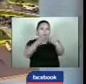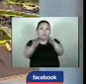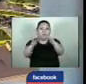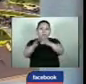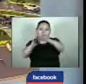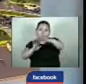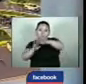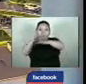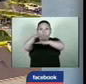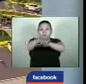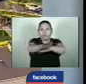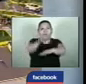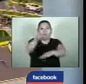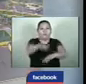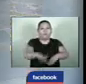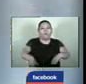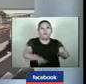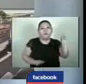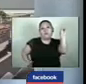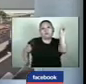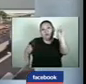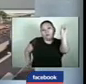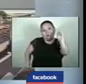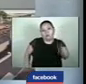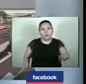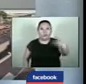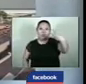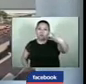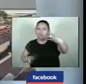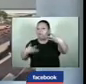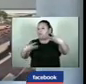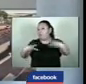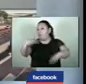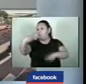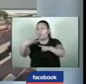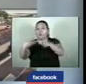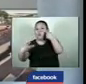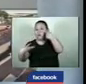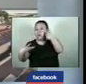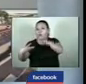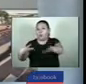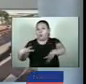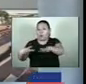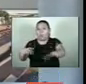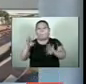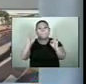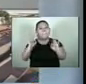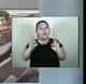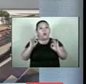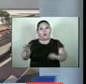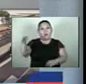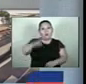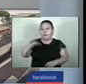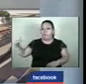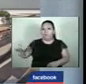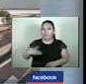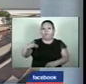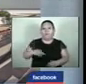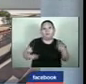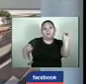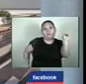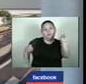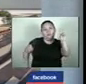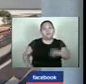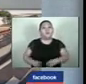total en el área metropolitana de San Salvador. Los tres restantes estarán enfocados en mejorar el ingreso a San Salvador por la zona